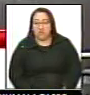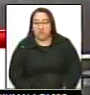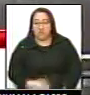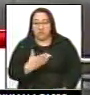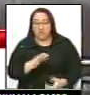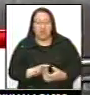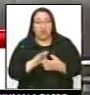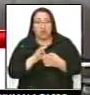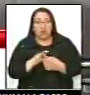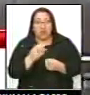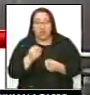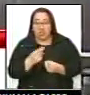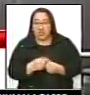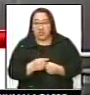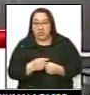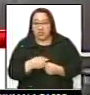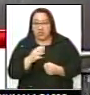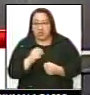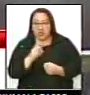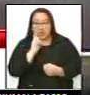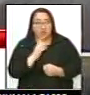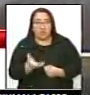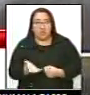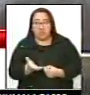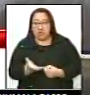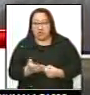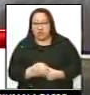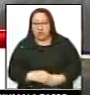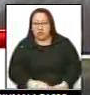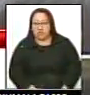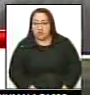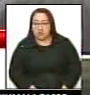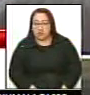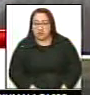excepción. Es que se dicen mentiras. Se dice que